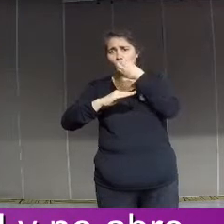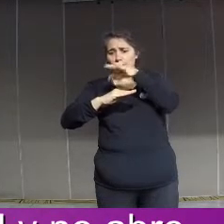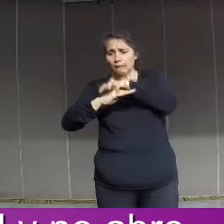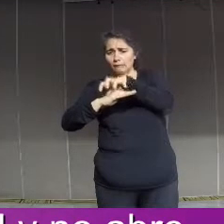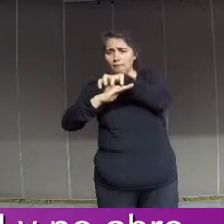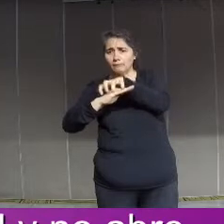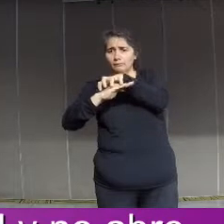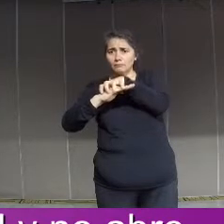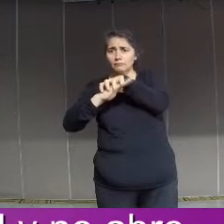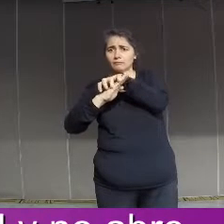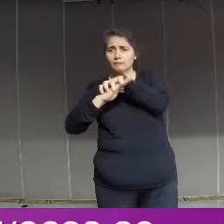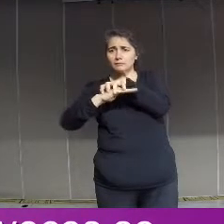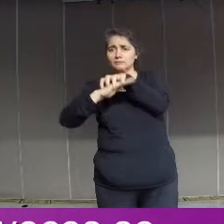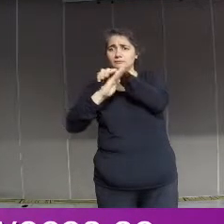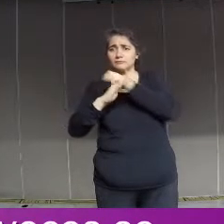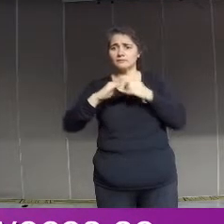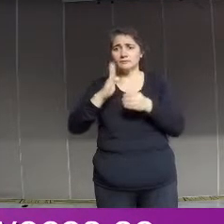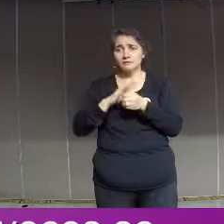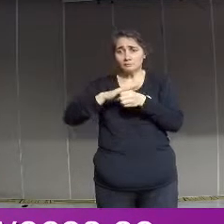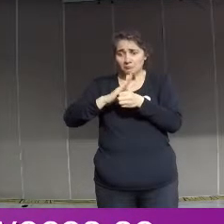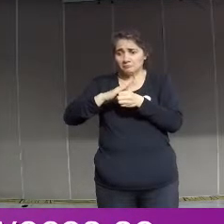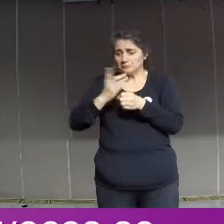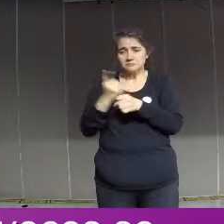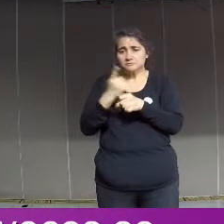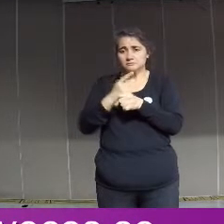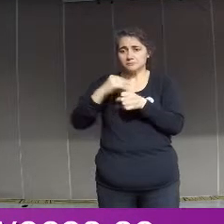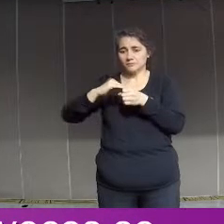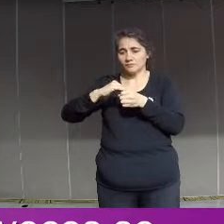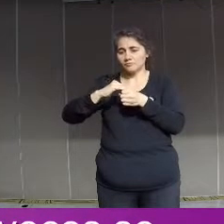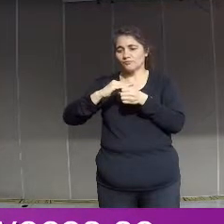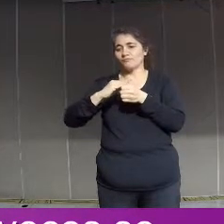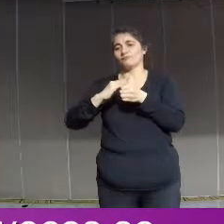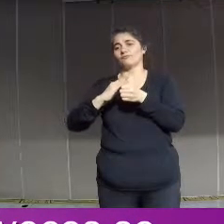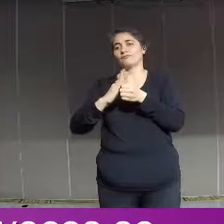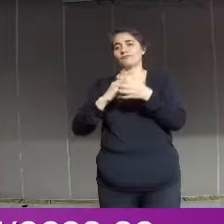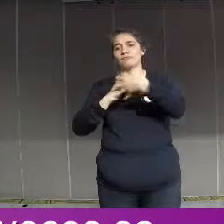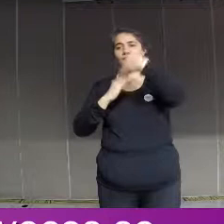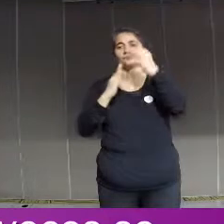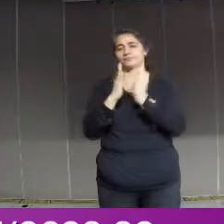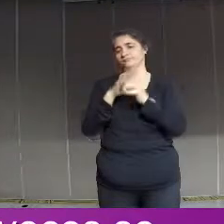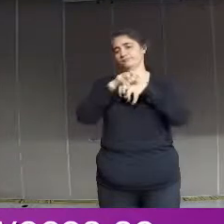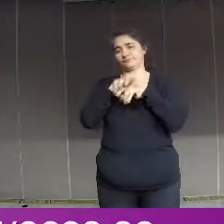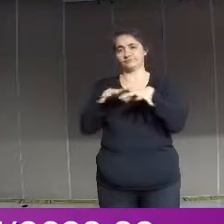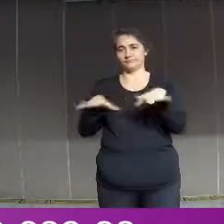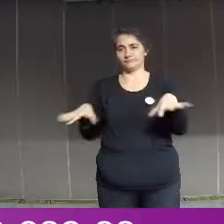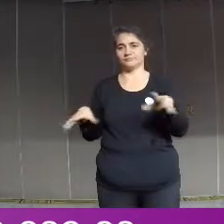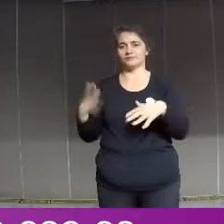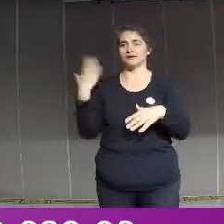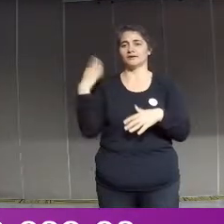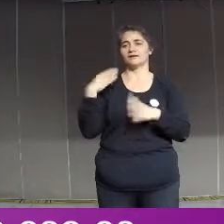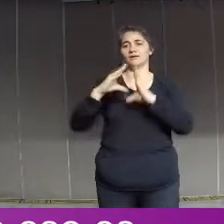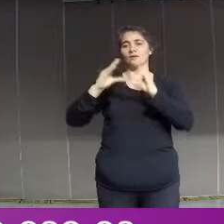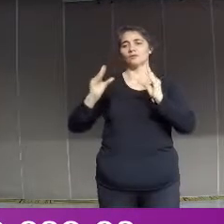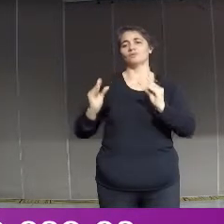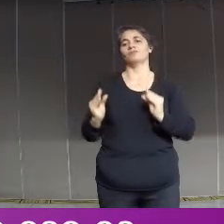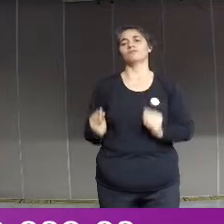un enlentecimiento de la vía digestiva. Y esto rebalsa y muchas veces se aspira después de la deglución por